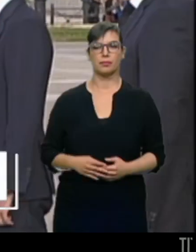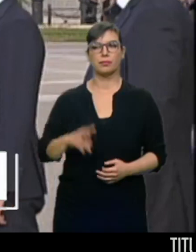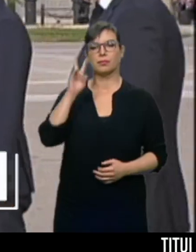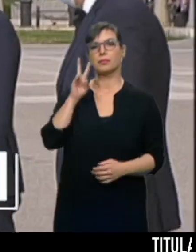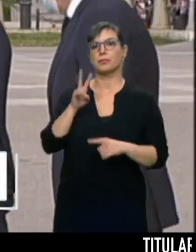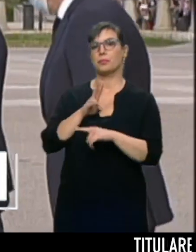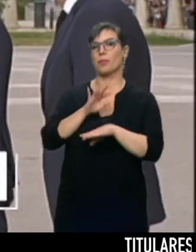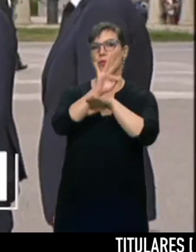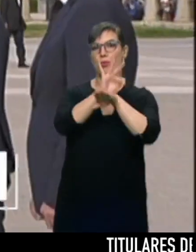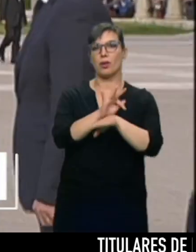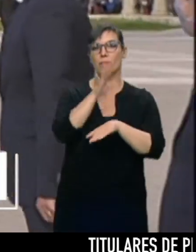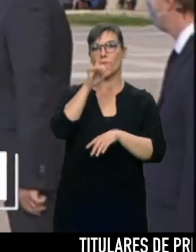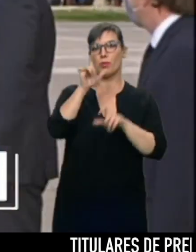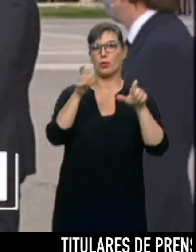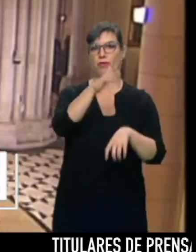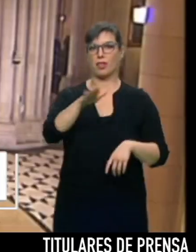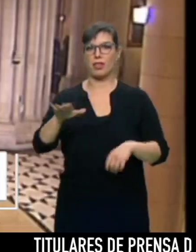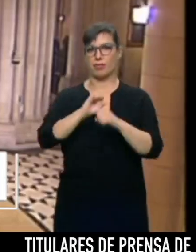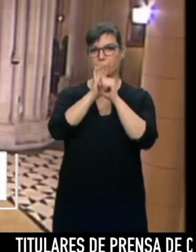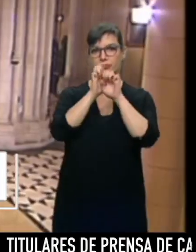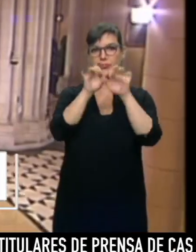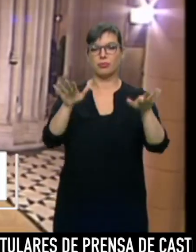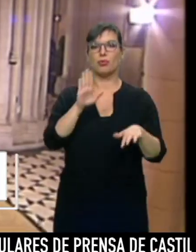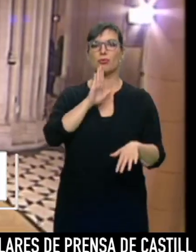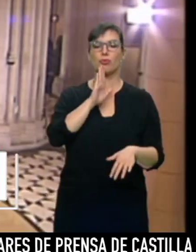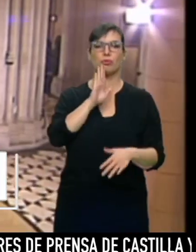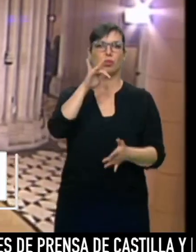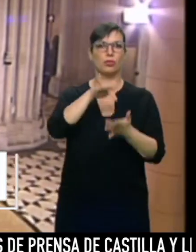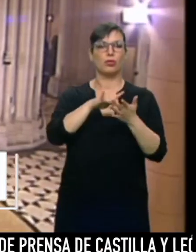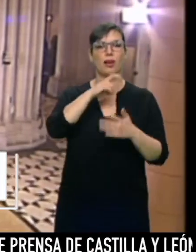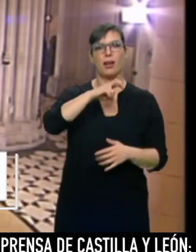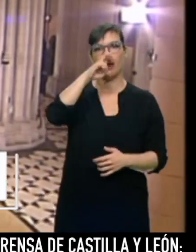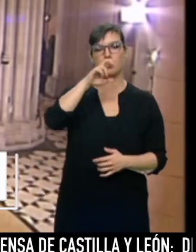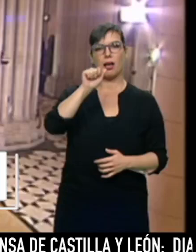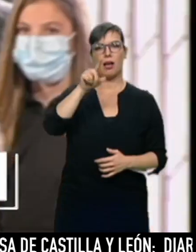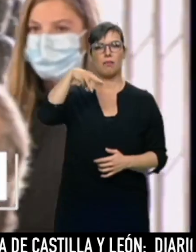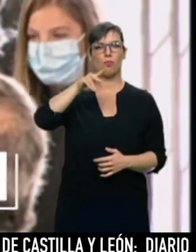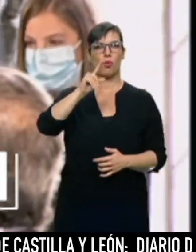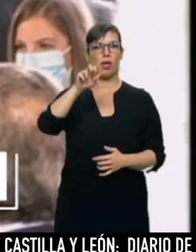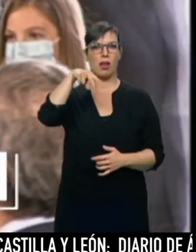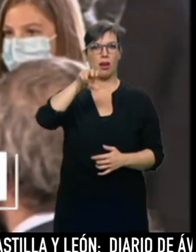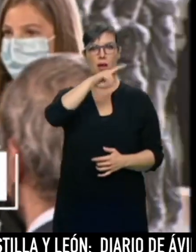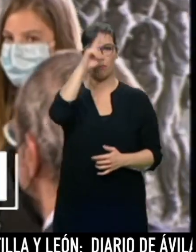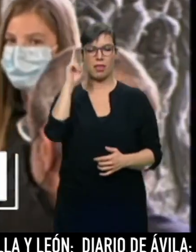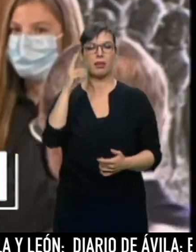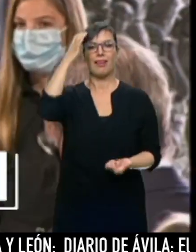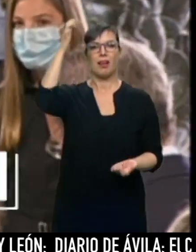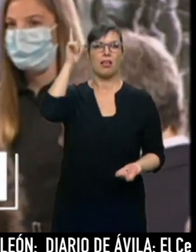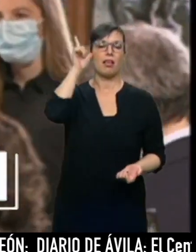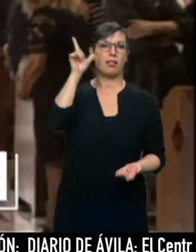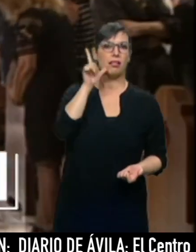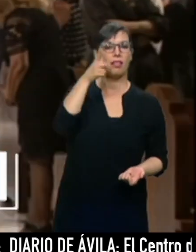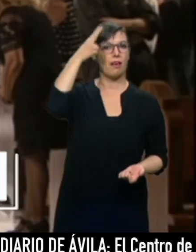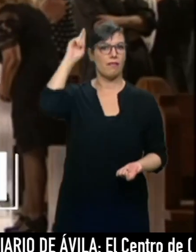Es el funeral por las víctimas de la pandemia que se ha celebrado en la madrileña Catedral de la Almudena. Los reyes Leticia y Felipe asistieron a